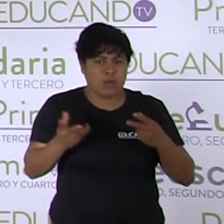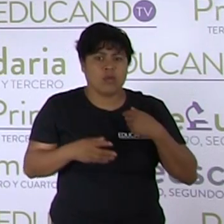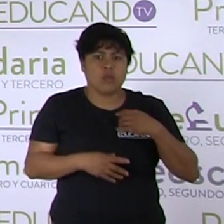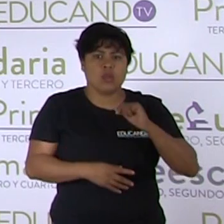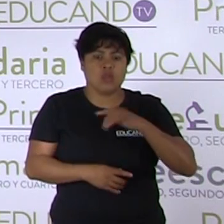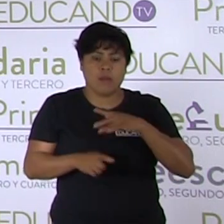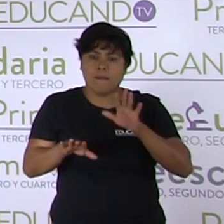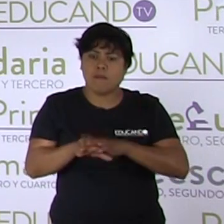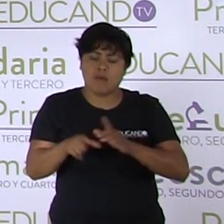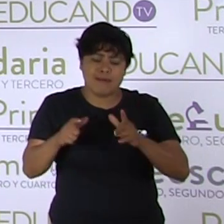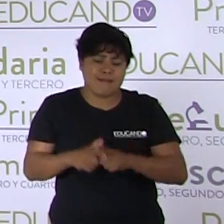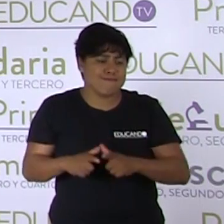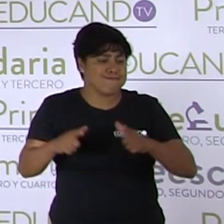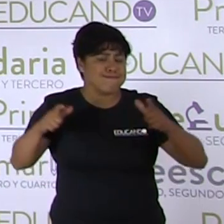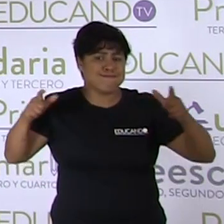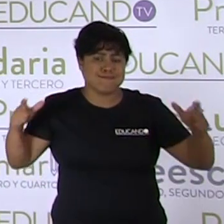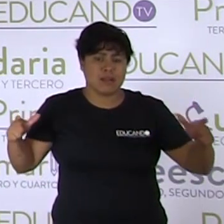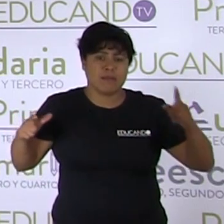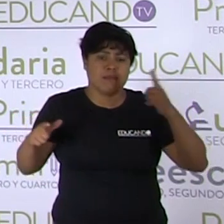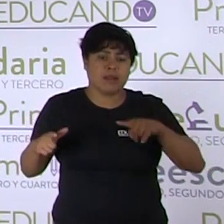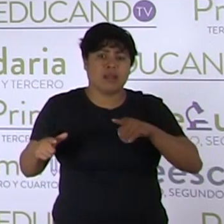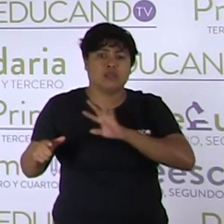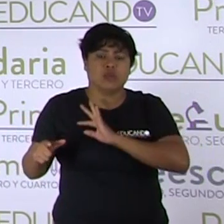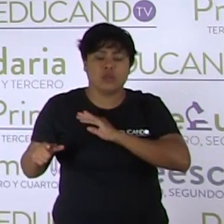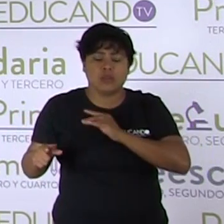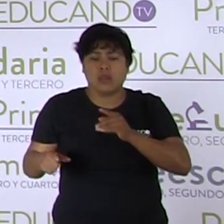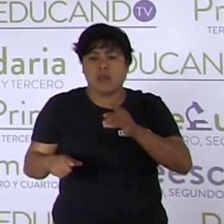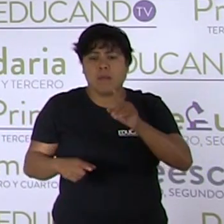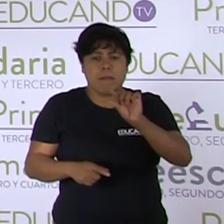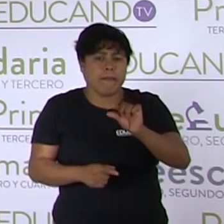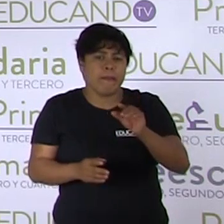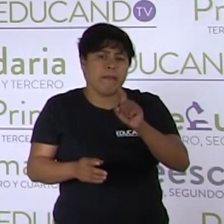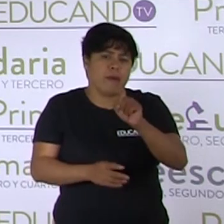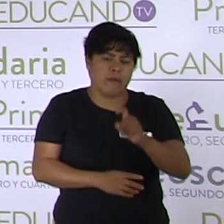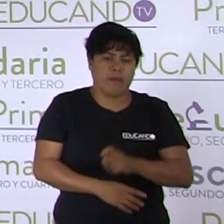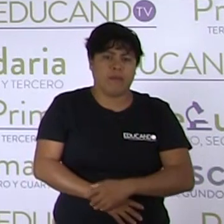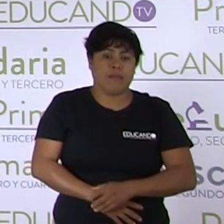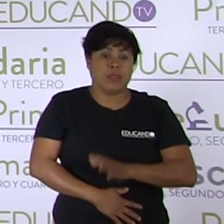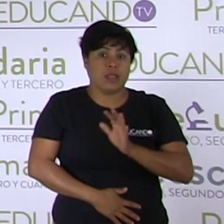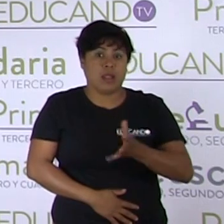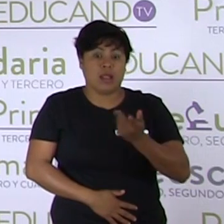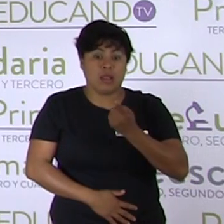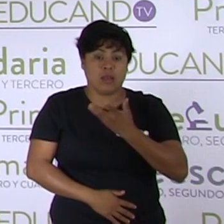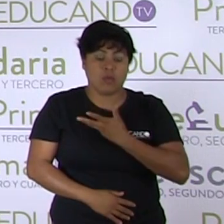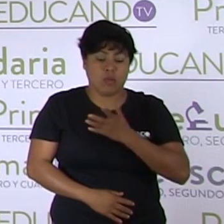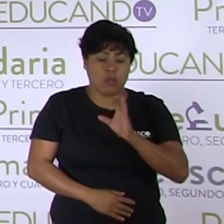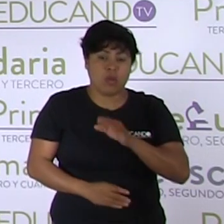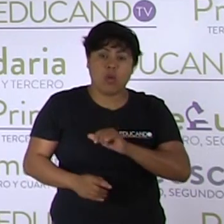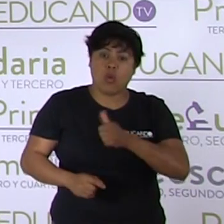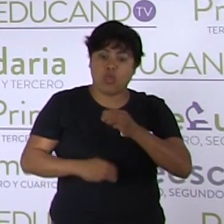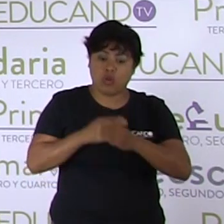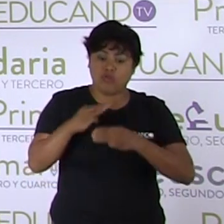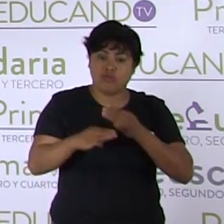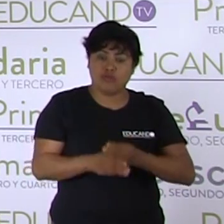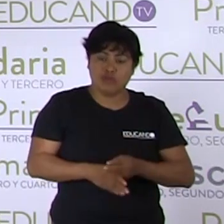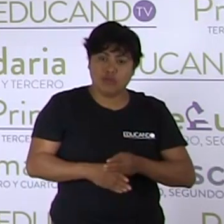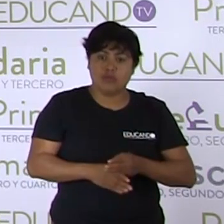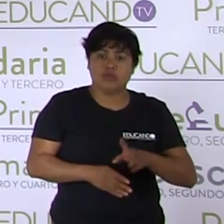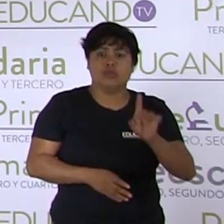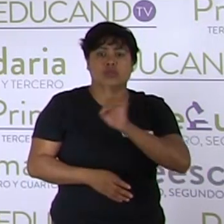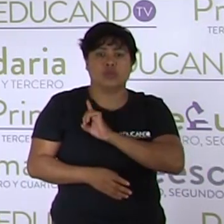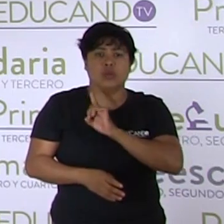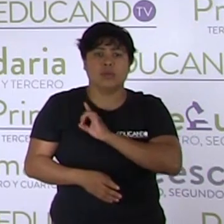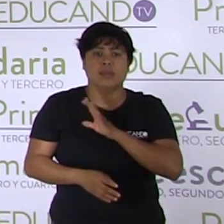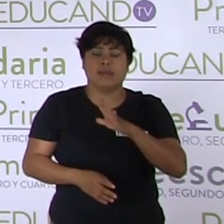enorme lago solo le sirve para que crezca su frustración, ya que en vez de conducirlo a otros mundos, solo